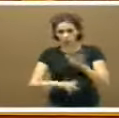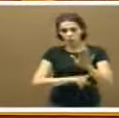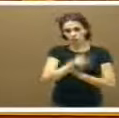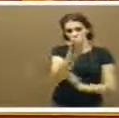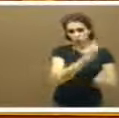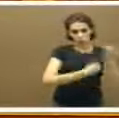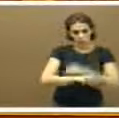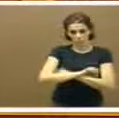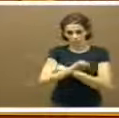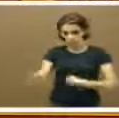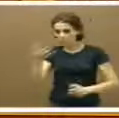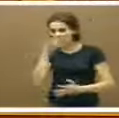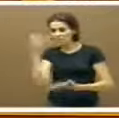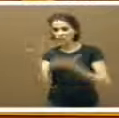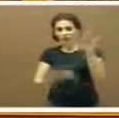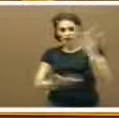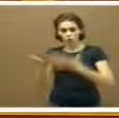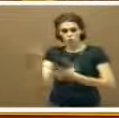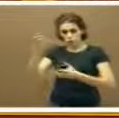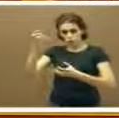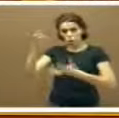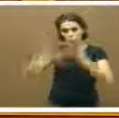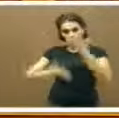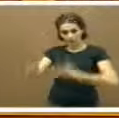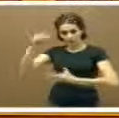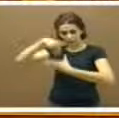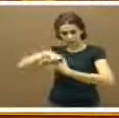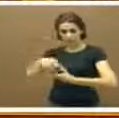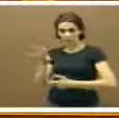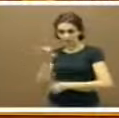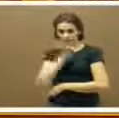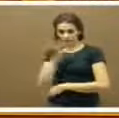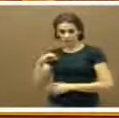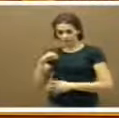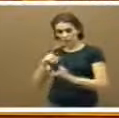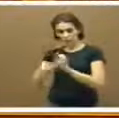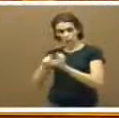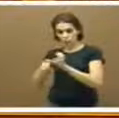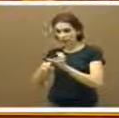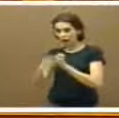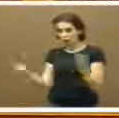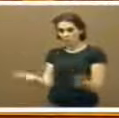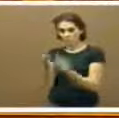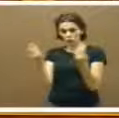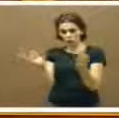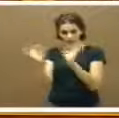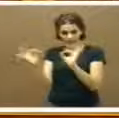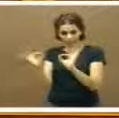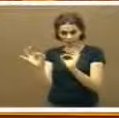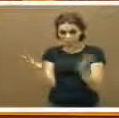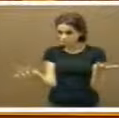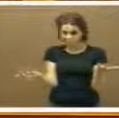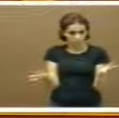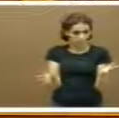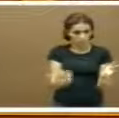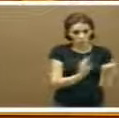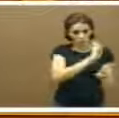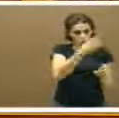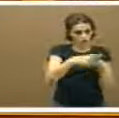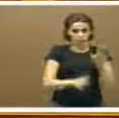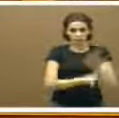situación de nuestras cuentas, de las cuentas de la comunidad autónoma. Si es que es sí o sí, había que luchar contra el déficit. Por cierto,